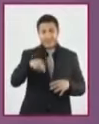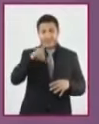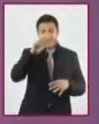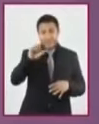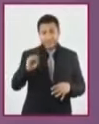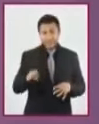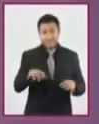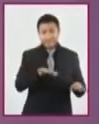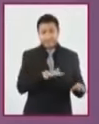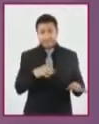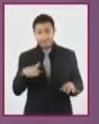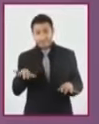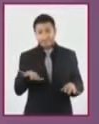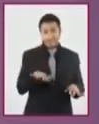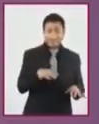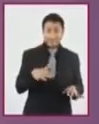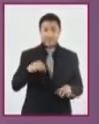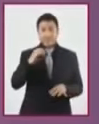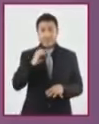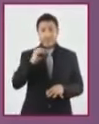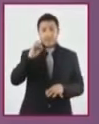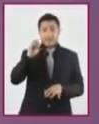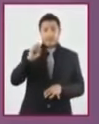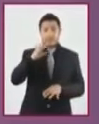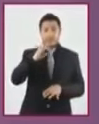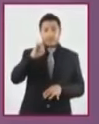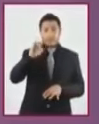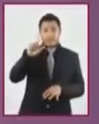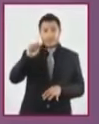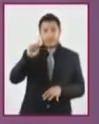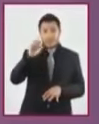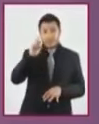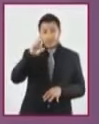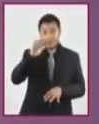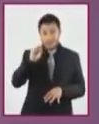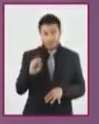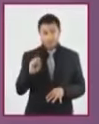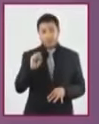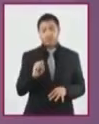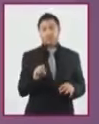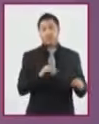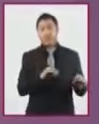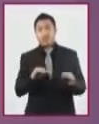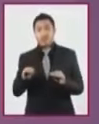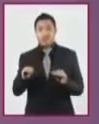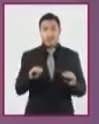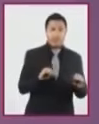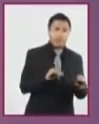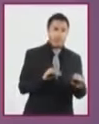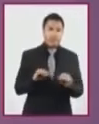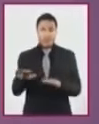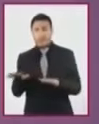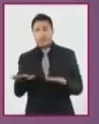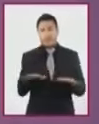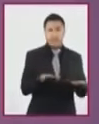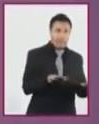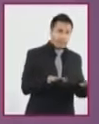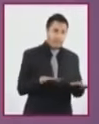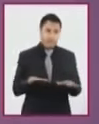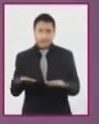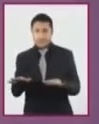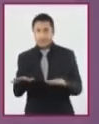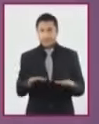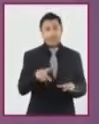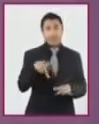provocan temblores oscilatorios, en los que el movimiento es lateral o de un lado hacia otro. Por el